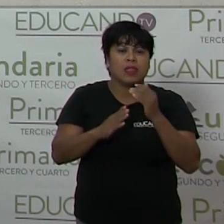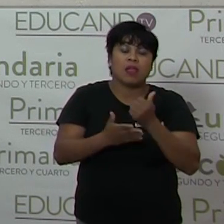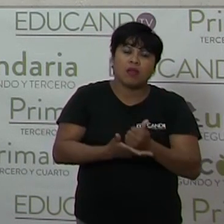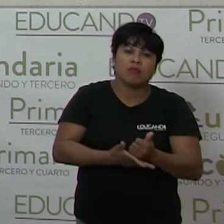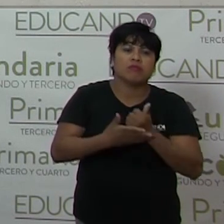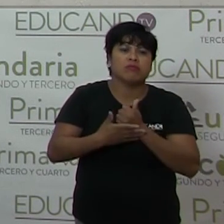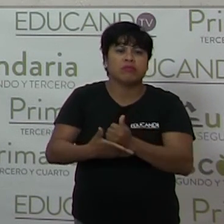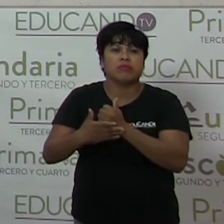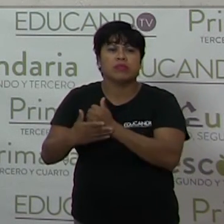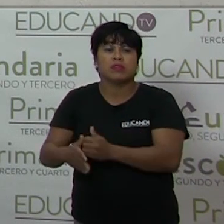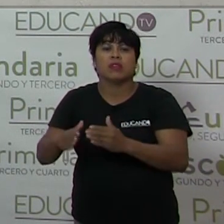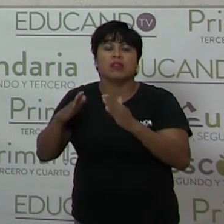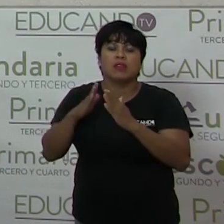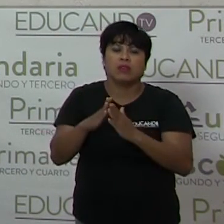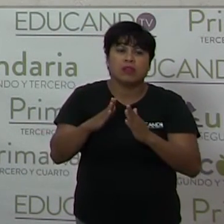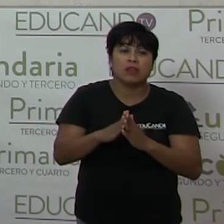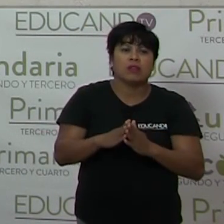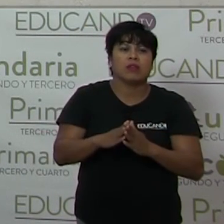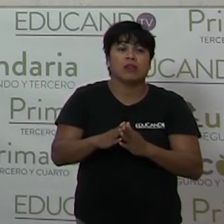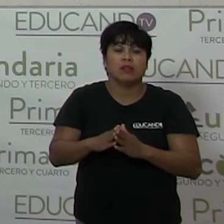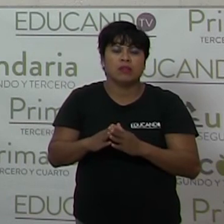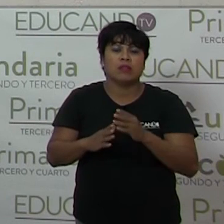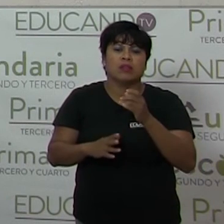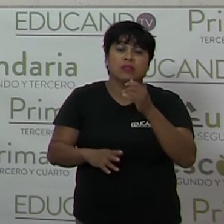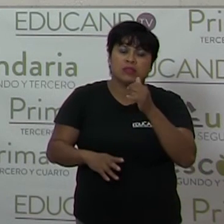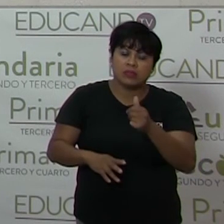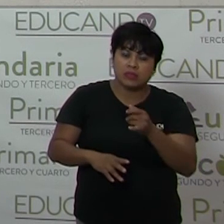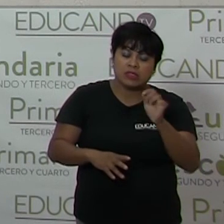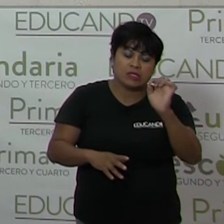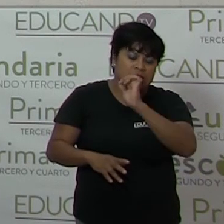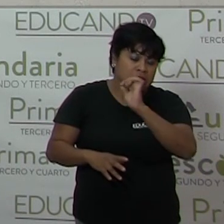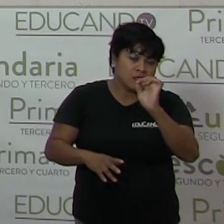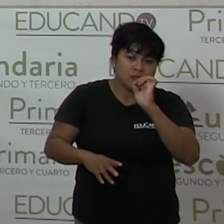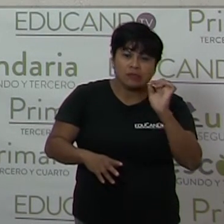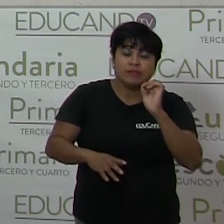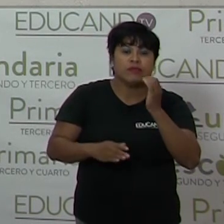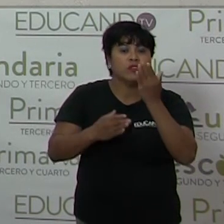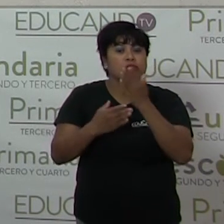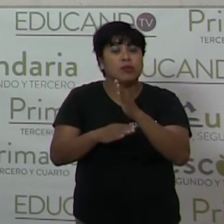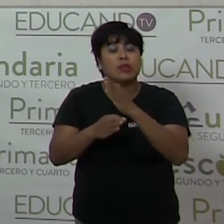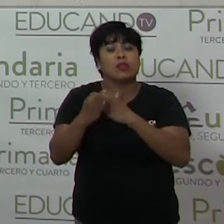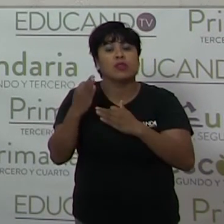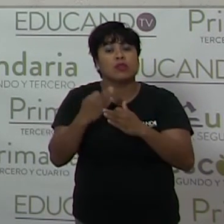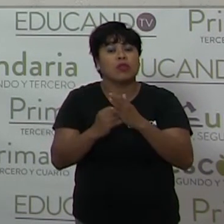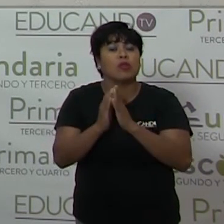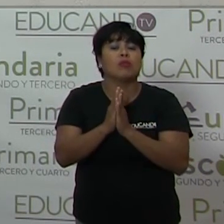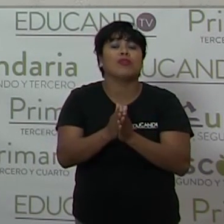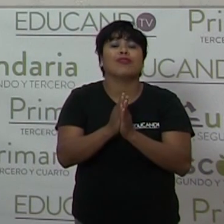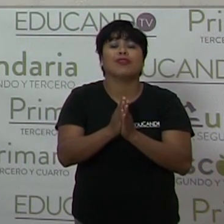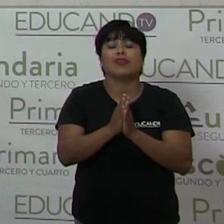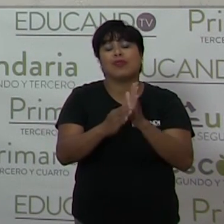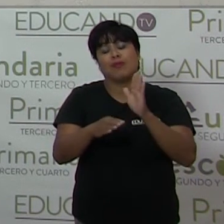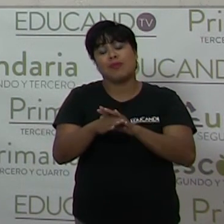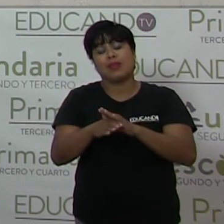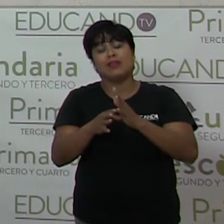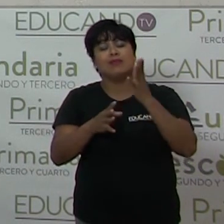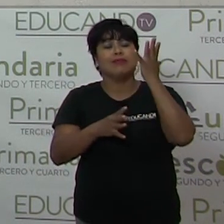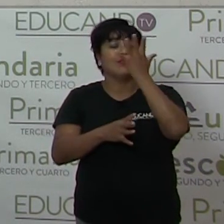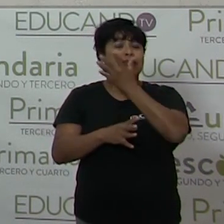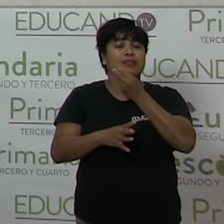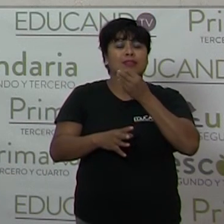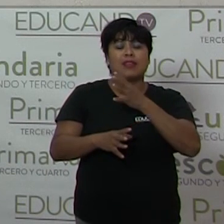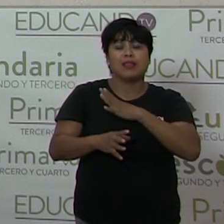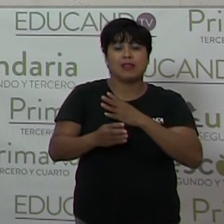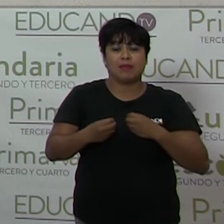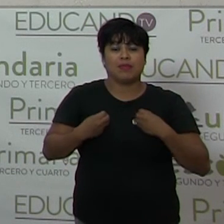coopere en casa que te cepillas los dientes y sobre todo por favor yo creo que lo más hermoso que hay en